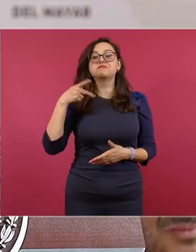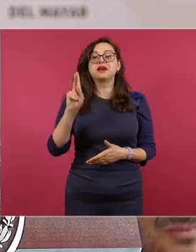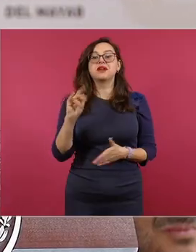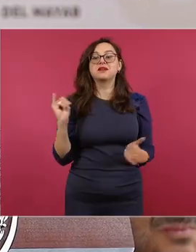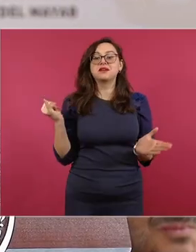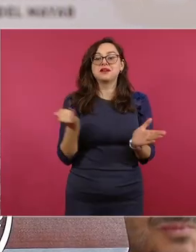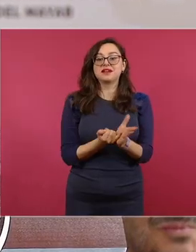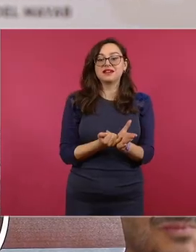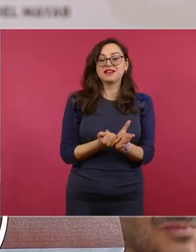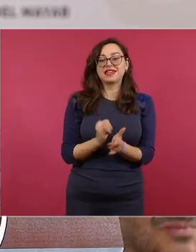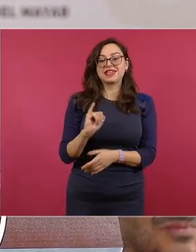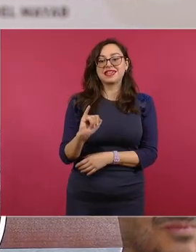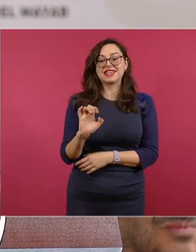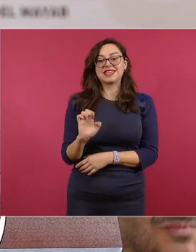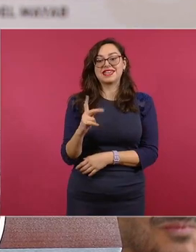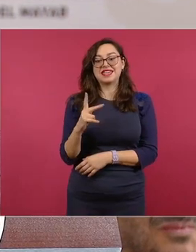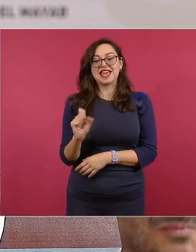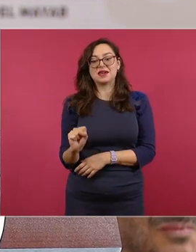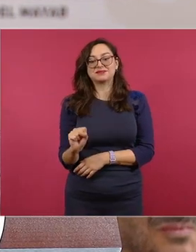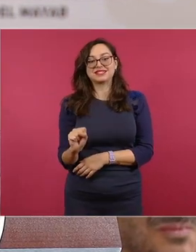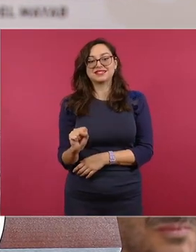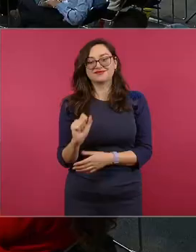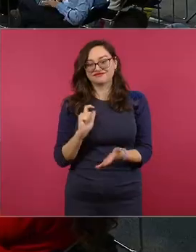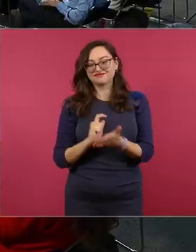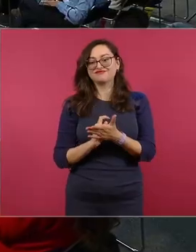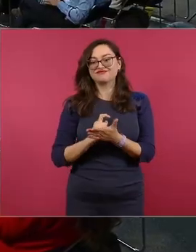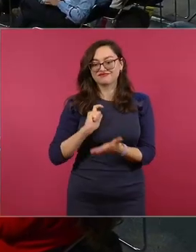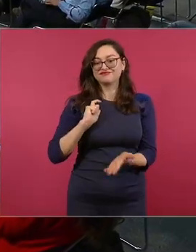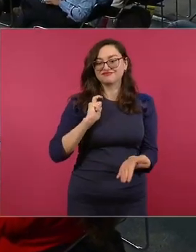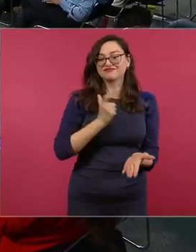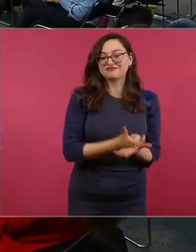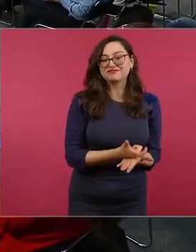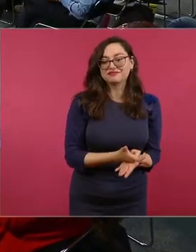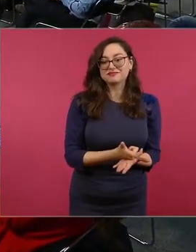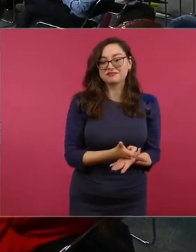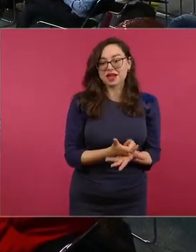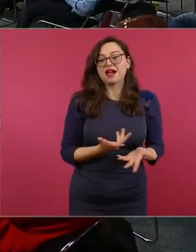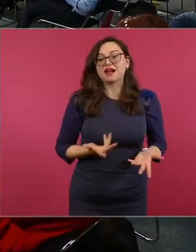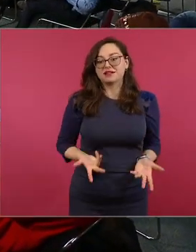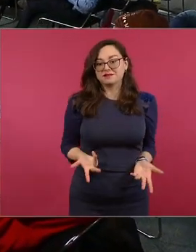incrementos del 20%, ya los trabajadores